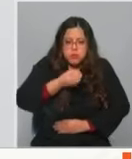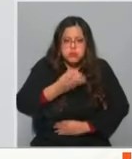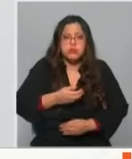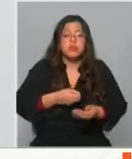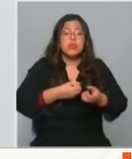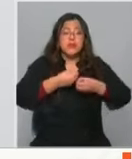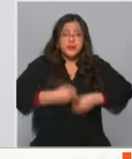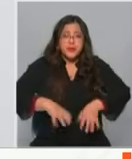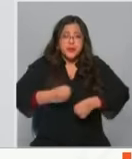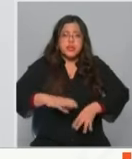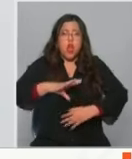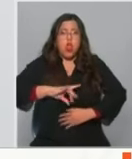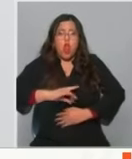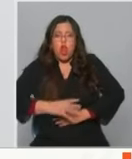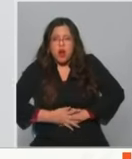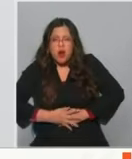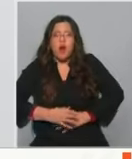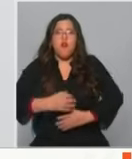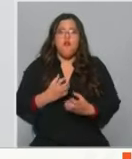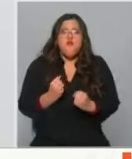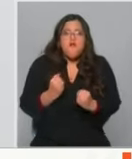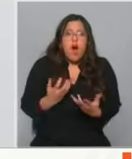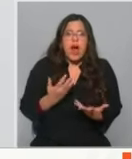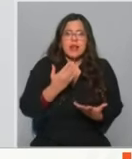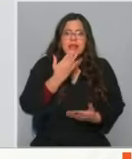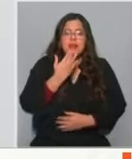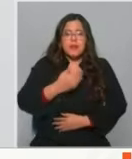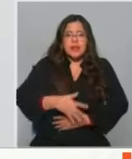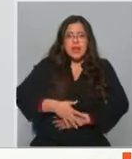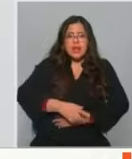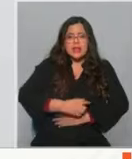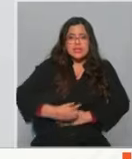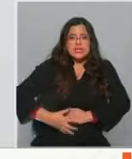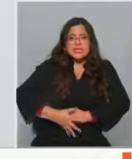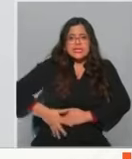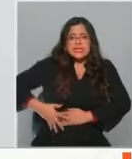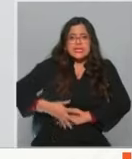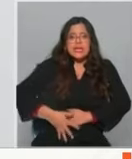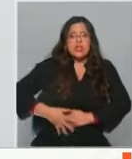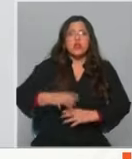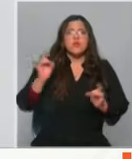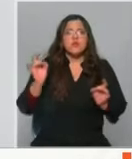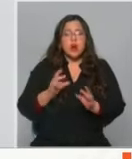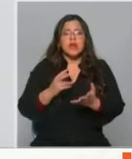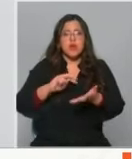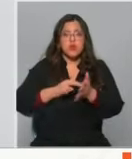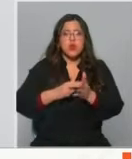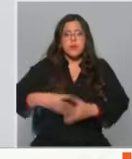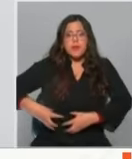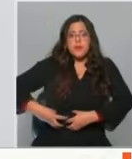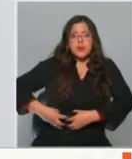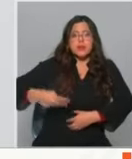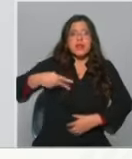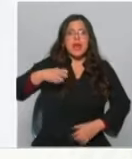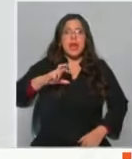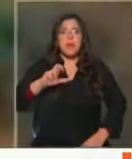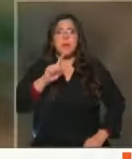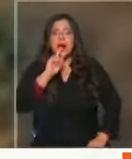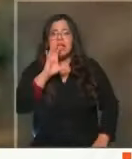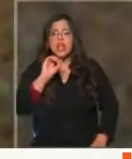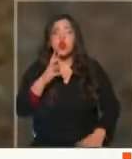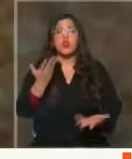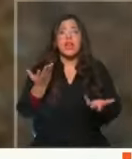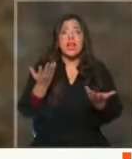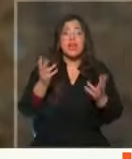dolores abdominales fuertes, sobre todo en la zona del hígado, y que puede llegar a una falla hepática fulminante cuya única cura es el trasplante.